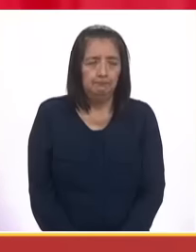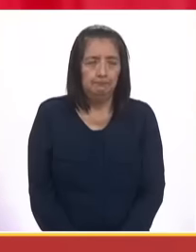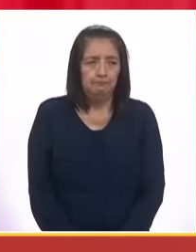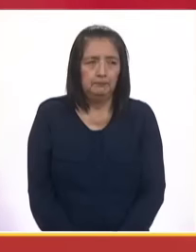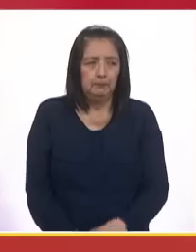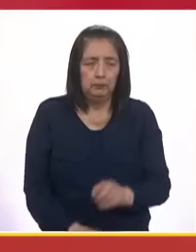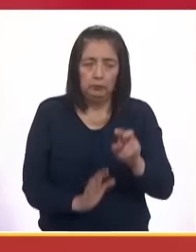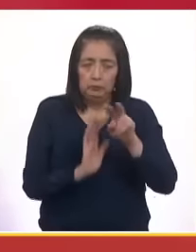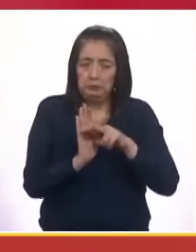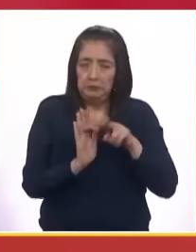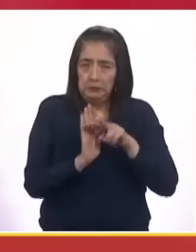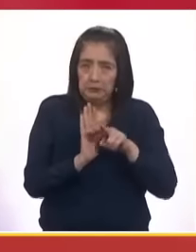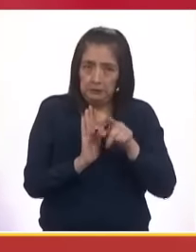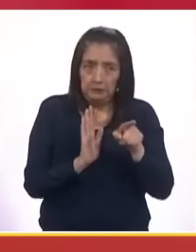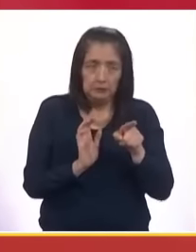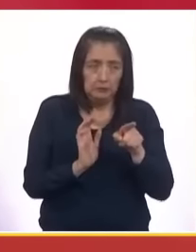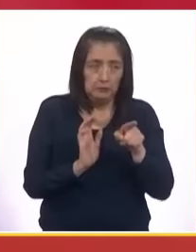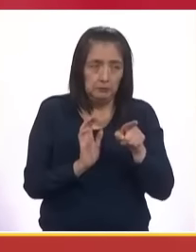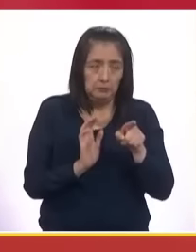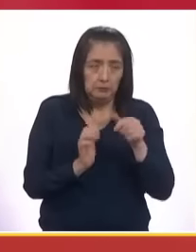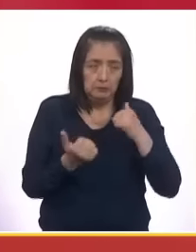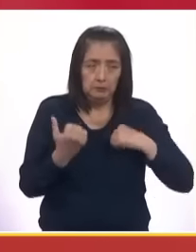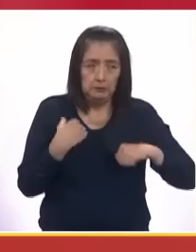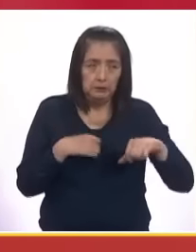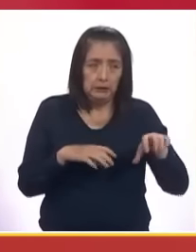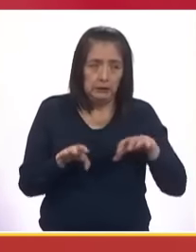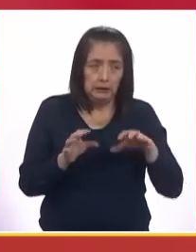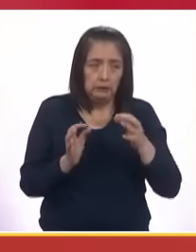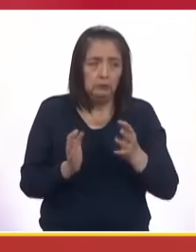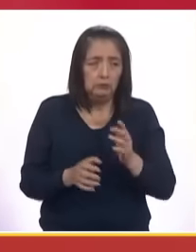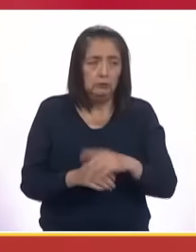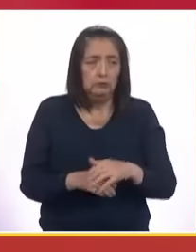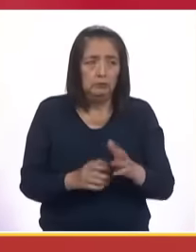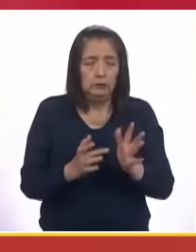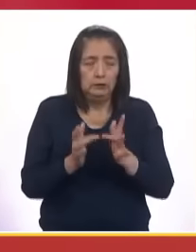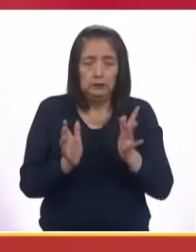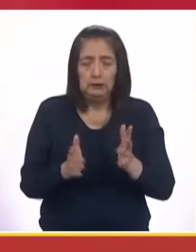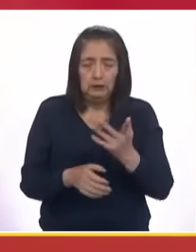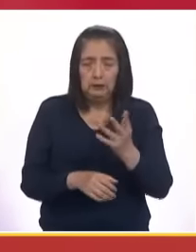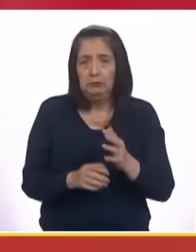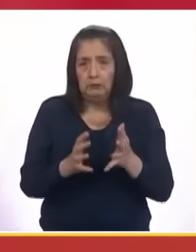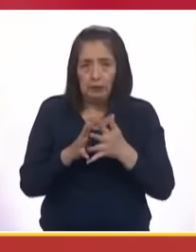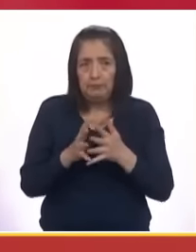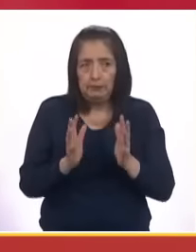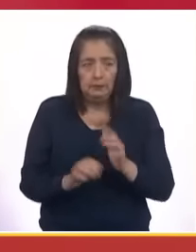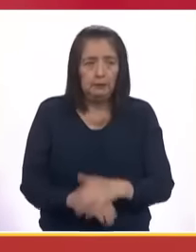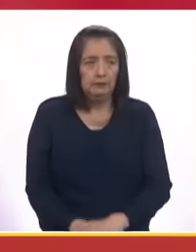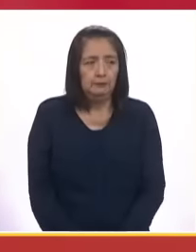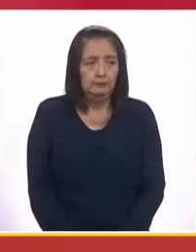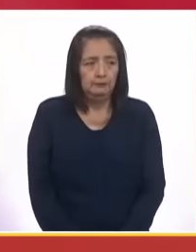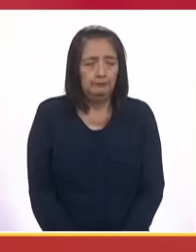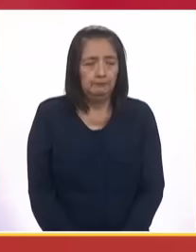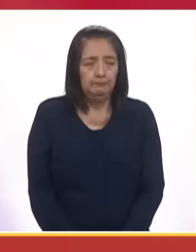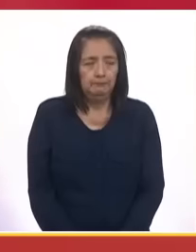Y es un video donde un actor cristiano, americano,